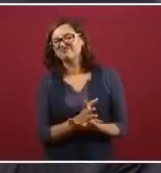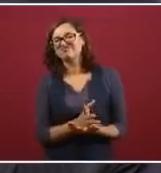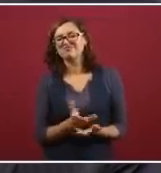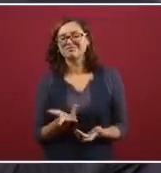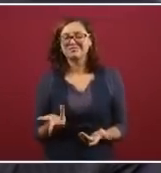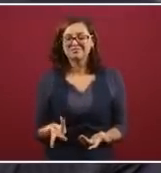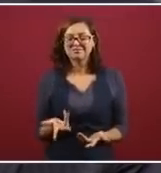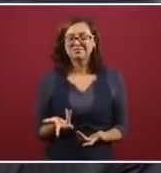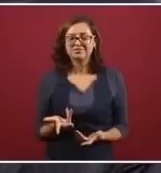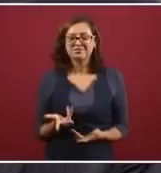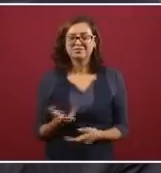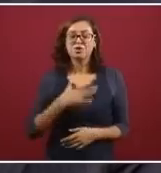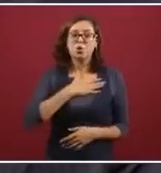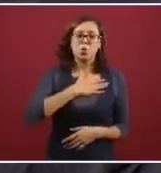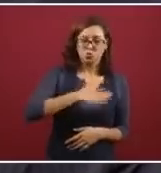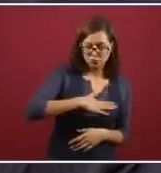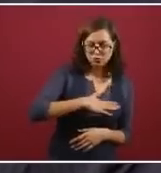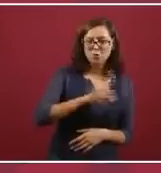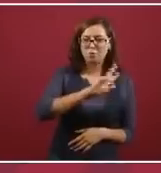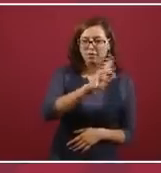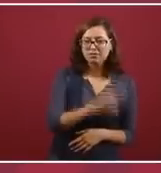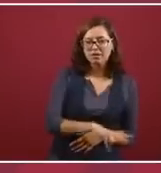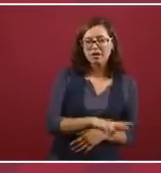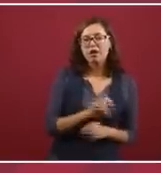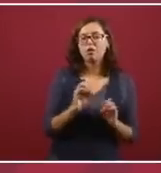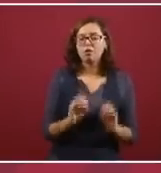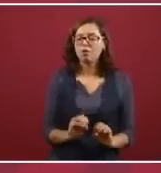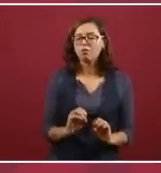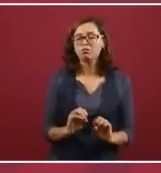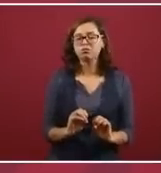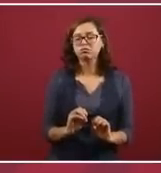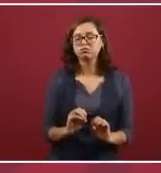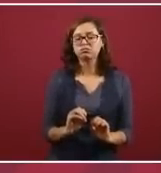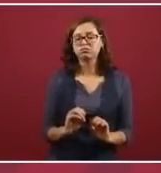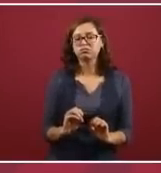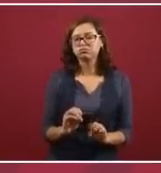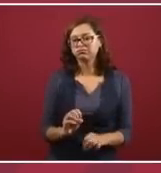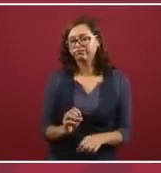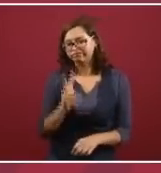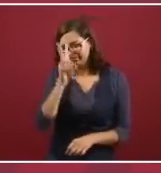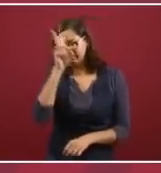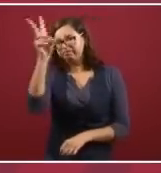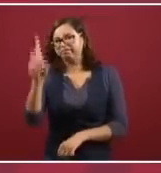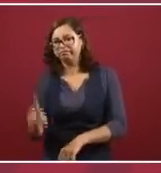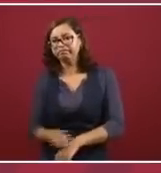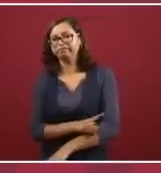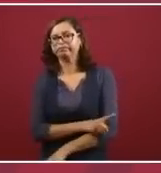es justicia o cuando es venganza.